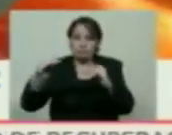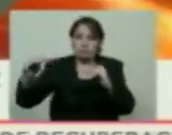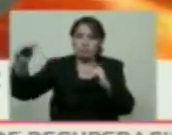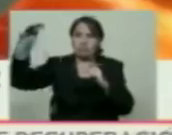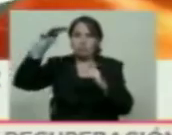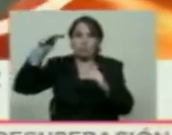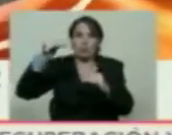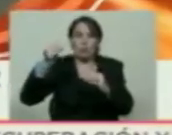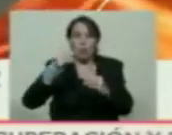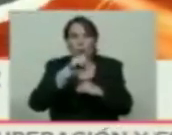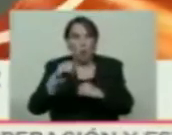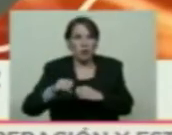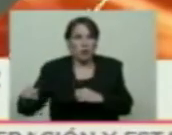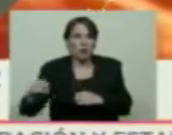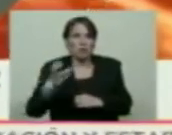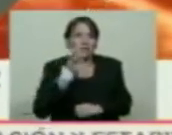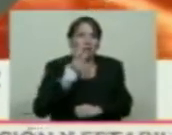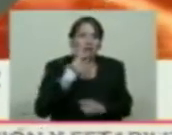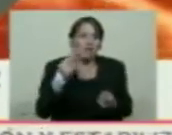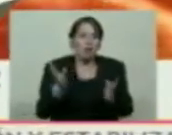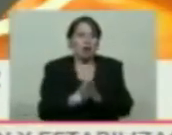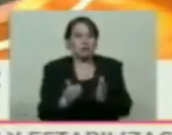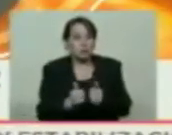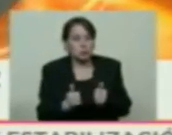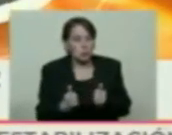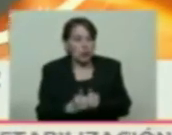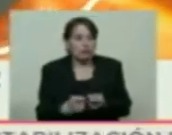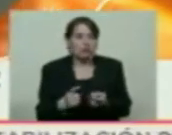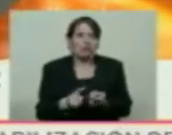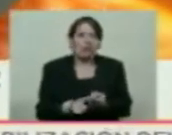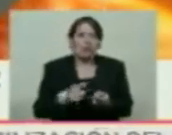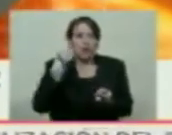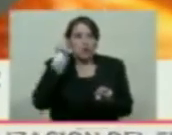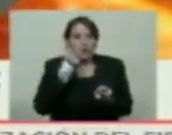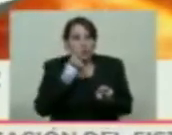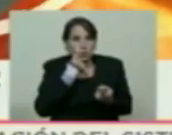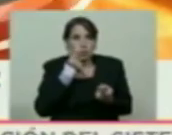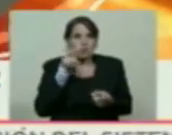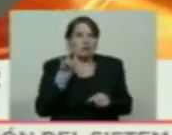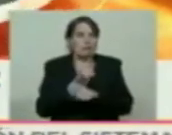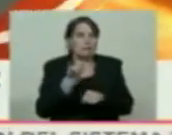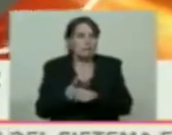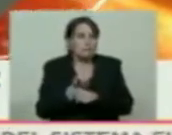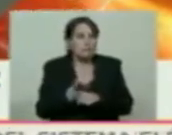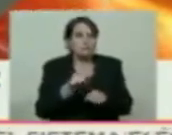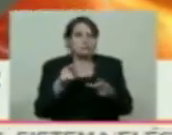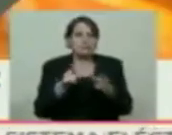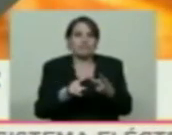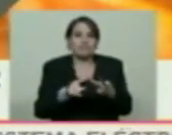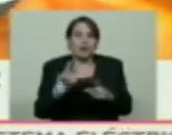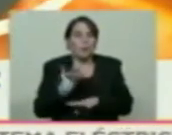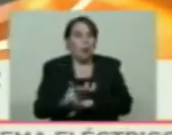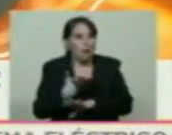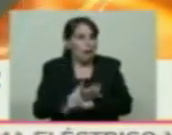en la zona de Oriente, por ejemplo, en el estado Anzoátegui, en el estado Sucre, en Monagas también comenzó ya a